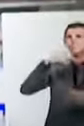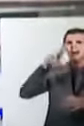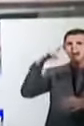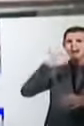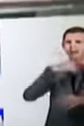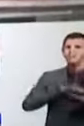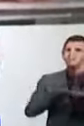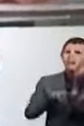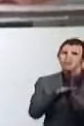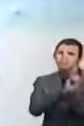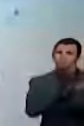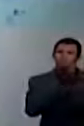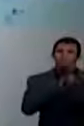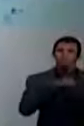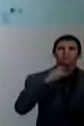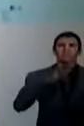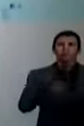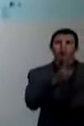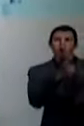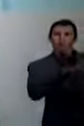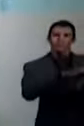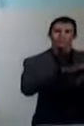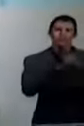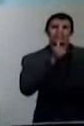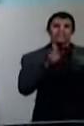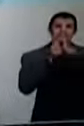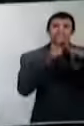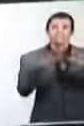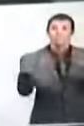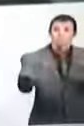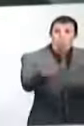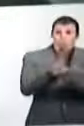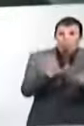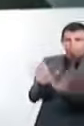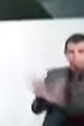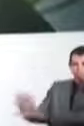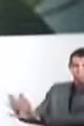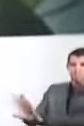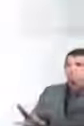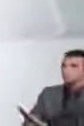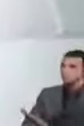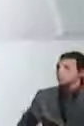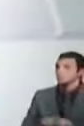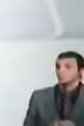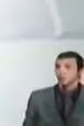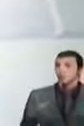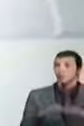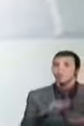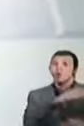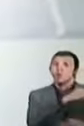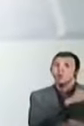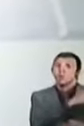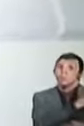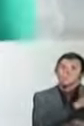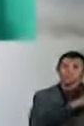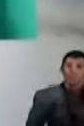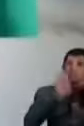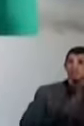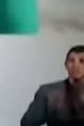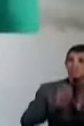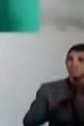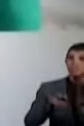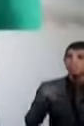fallecido por la COVID-19. El Consejo de Defensa Municipal adoptó un grupo de medidas, como la suspensión de todas las actividades